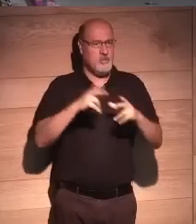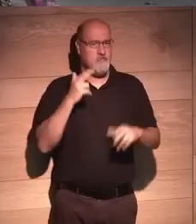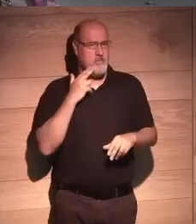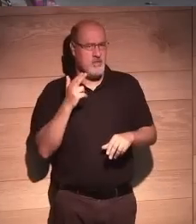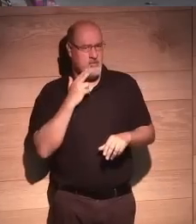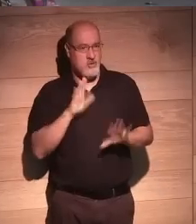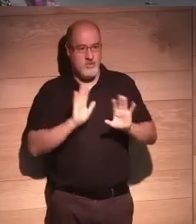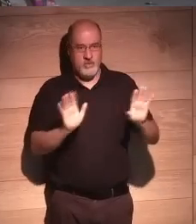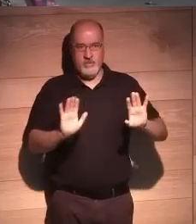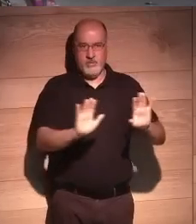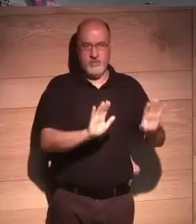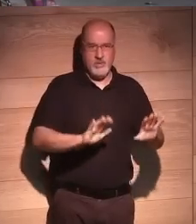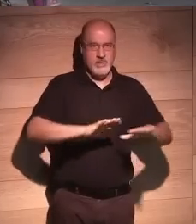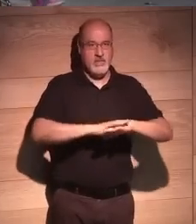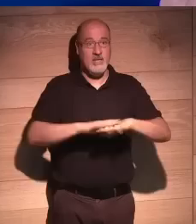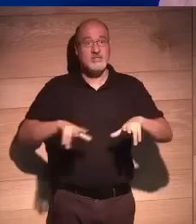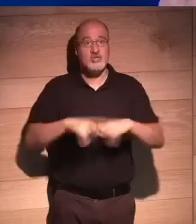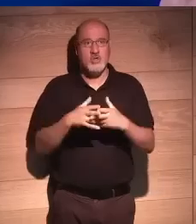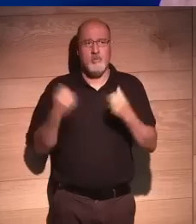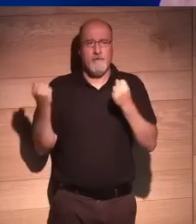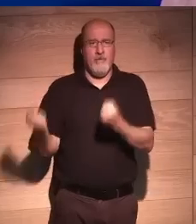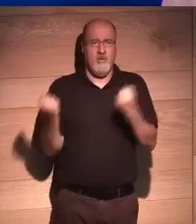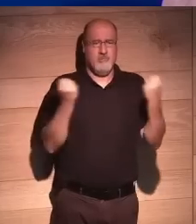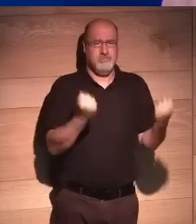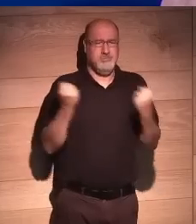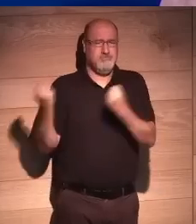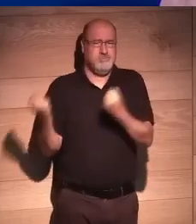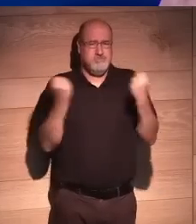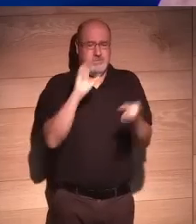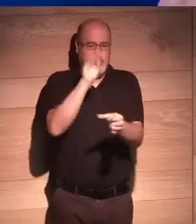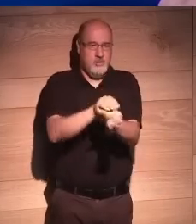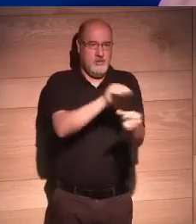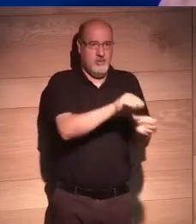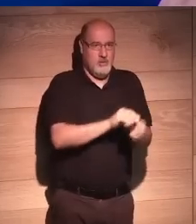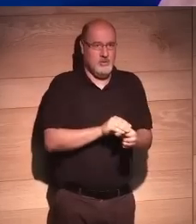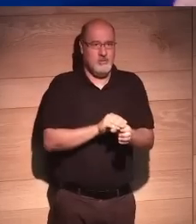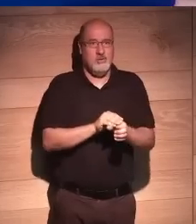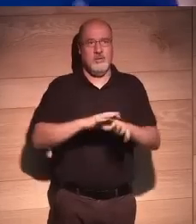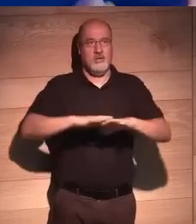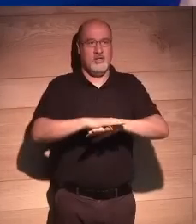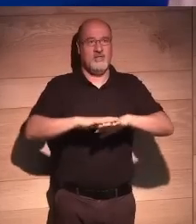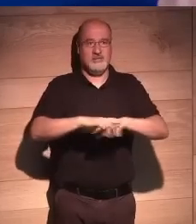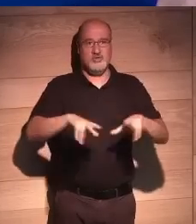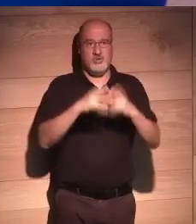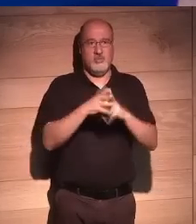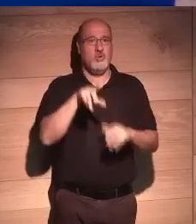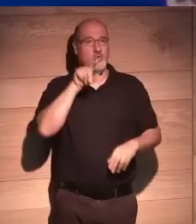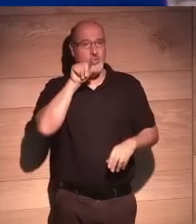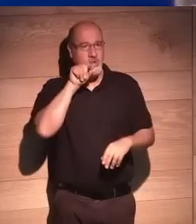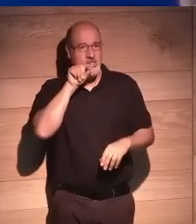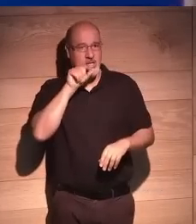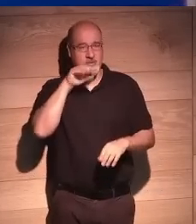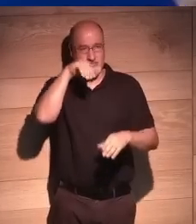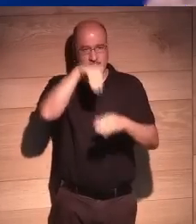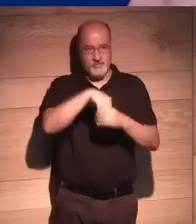a la muerte, porque de pronto el poder, que es esto de, es que se lía en Twitter. O sea, ya no solo los directivos, sino los